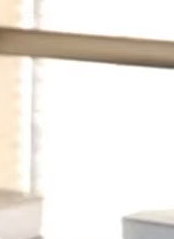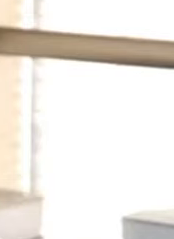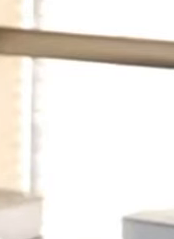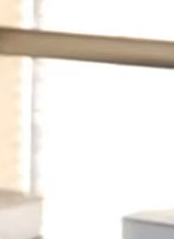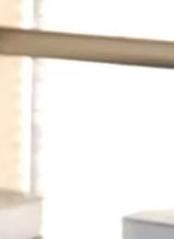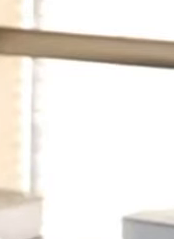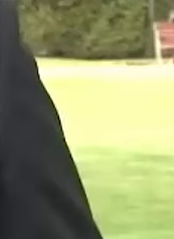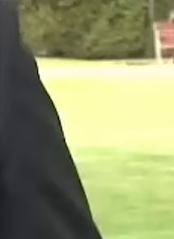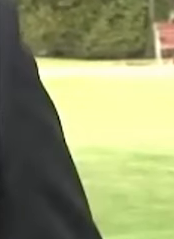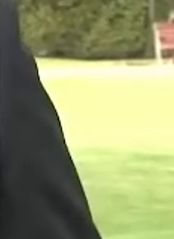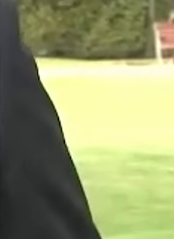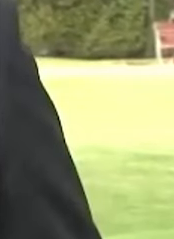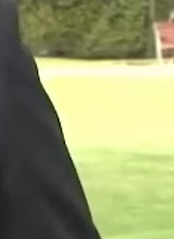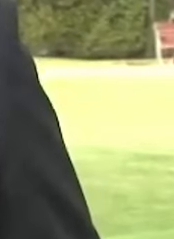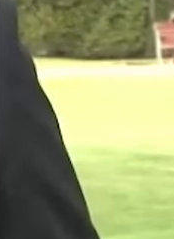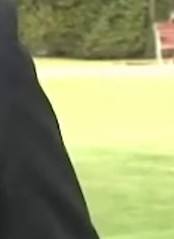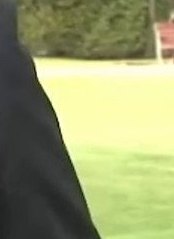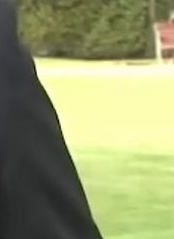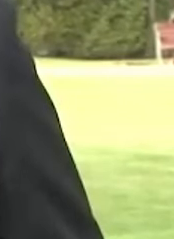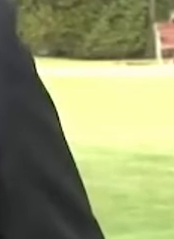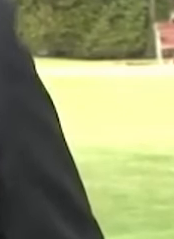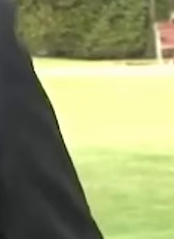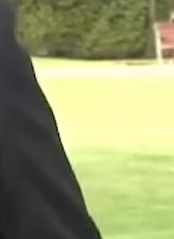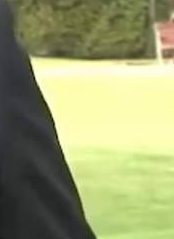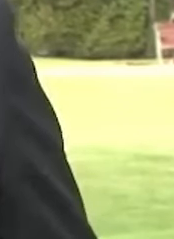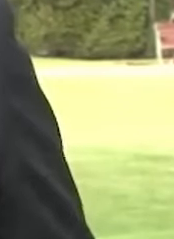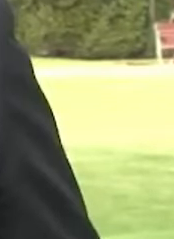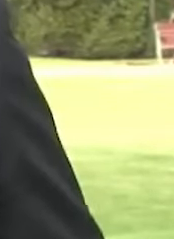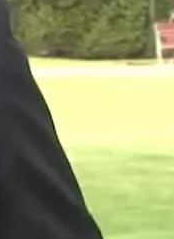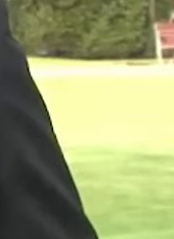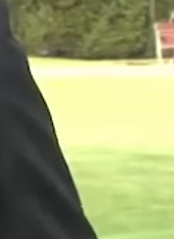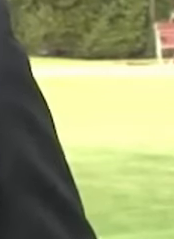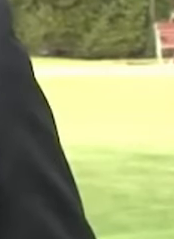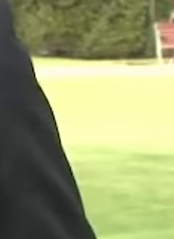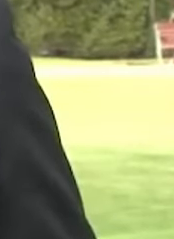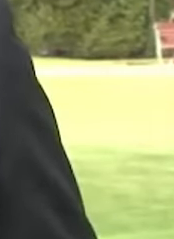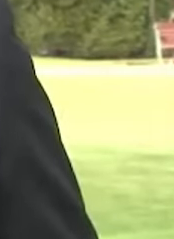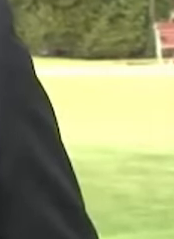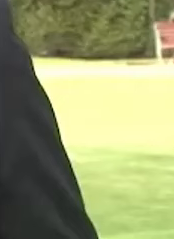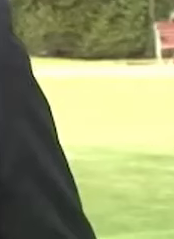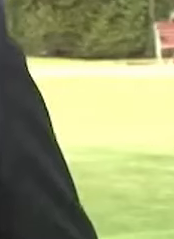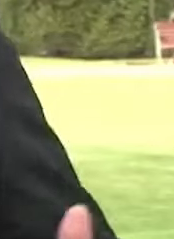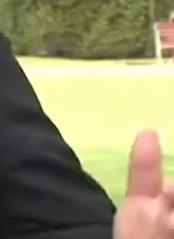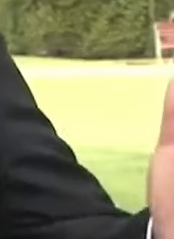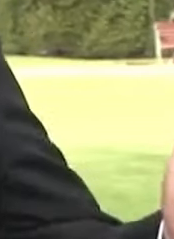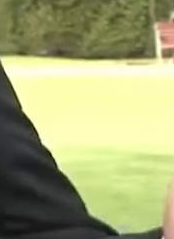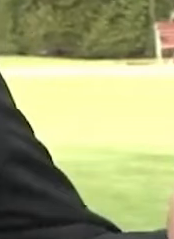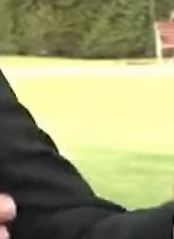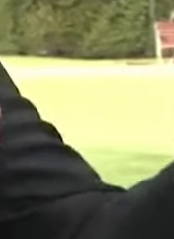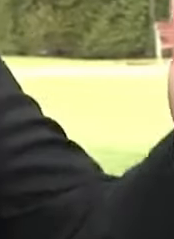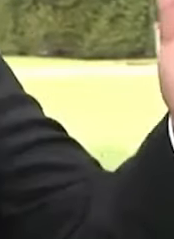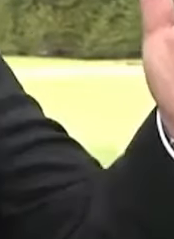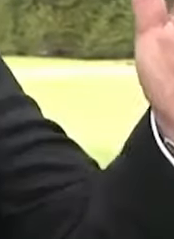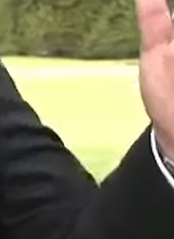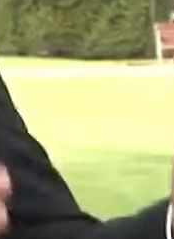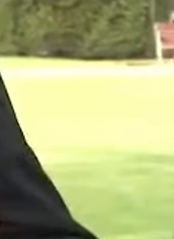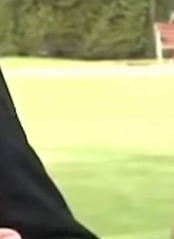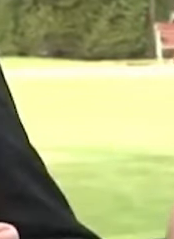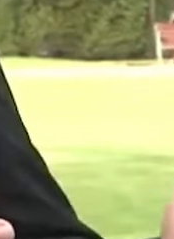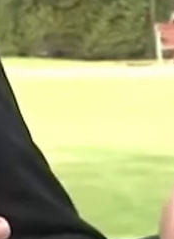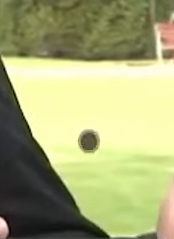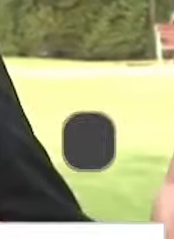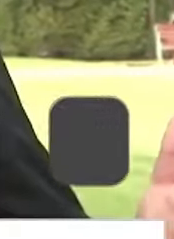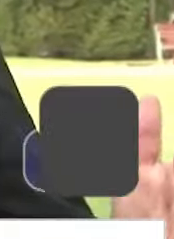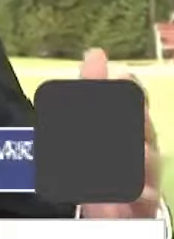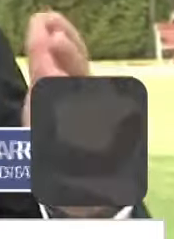fiscalía investigue a fondo, sin presiones, y se castigue con el máximo rigor de la ley. La diputada independiente